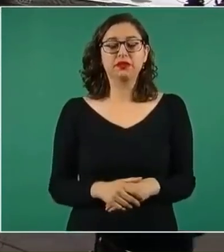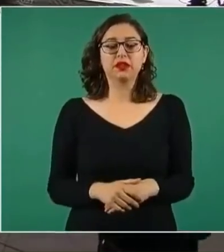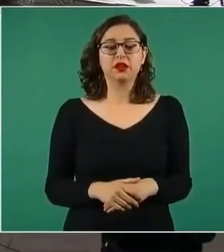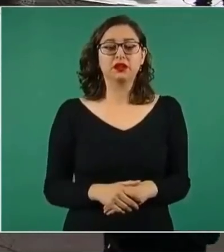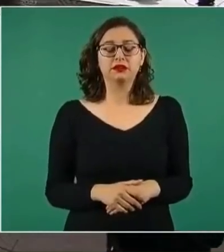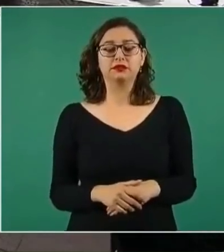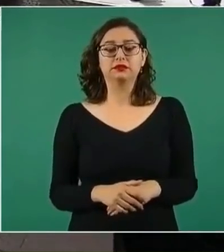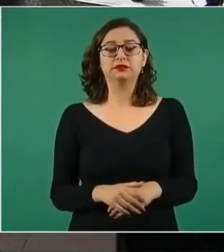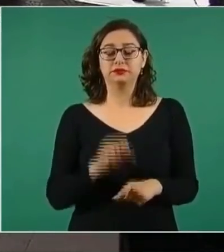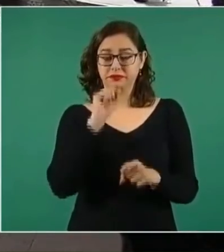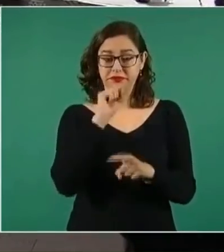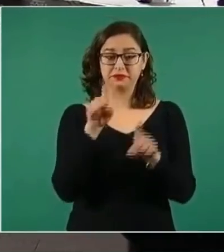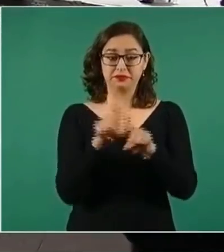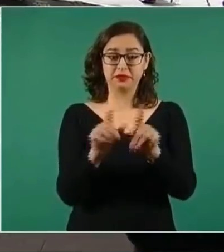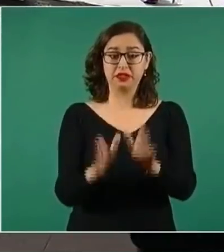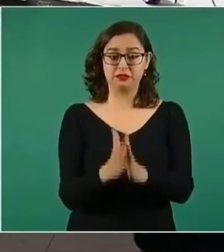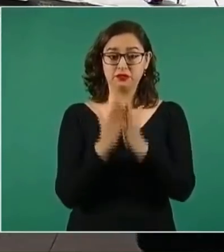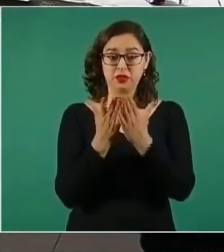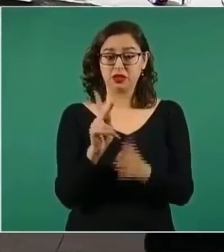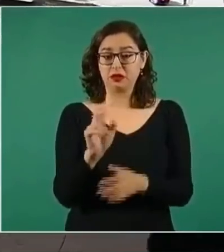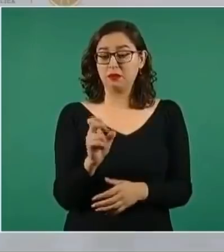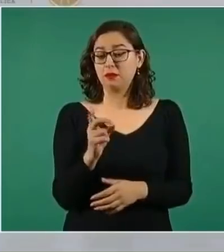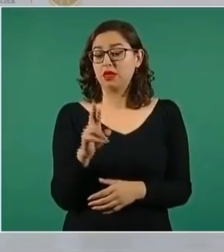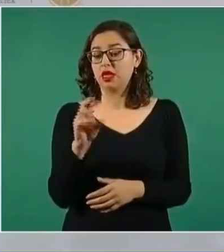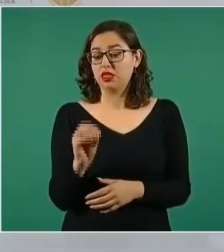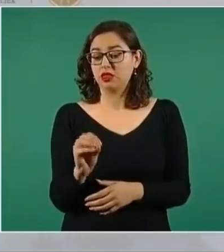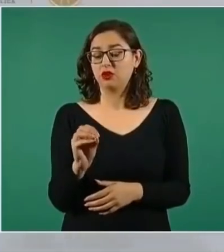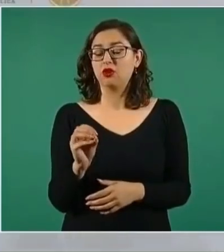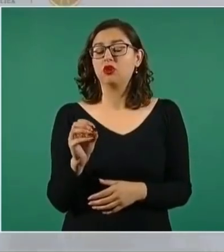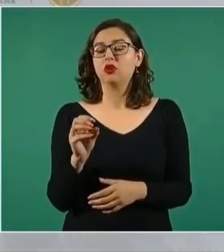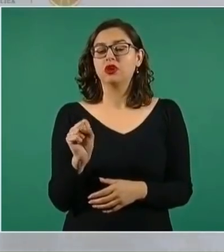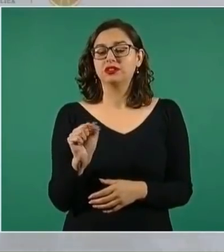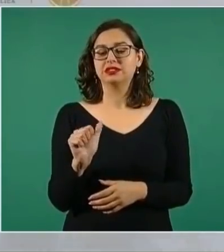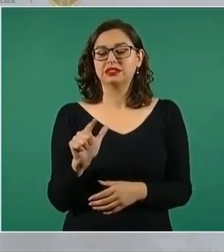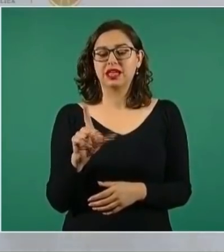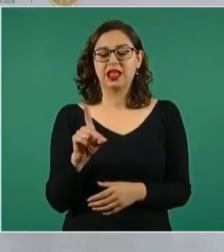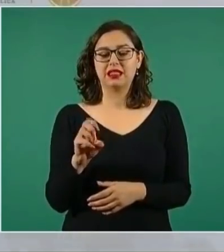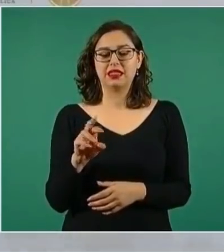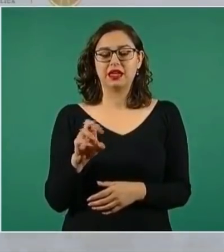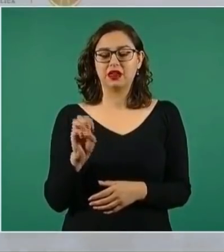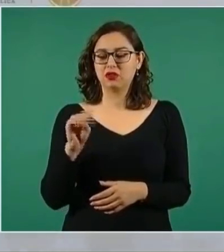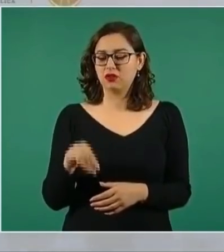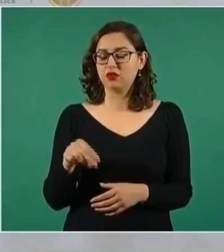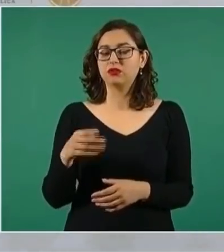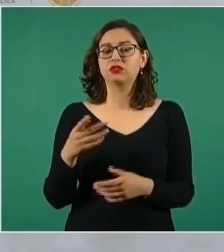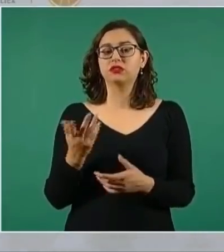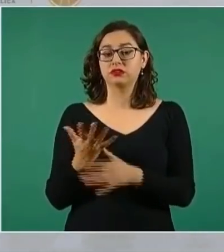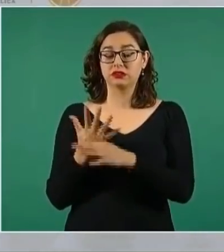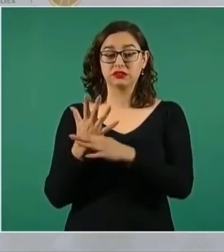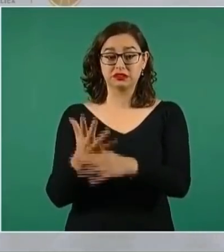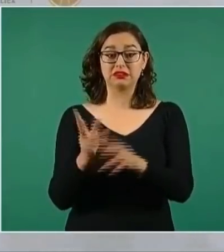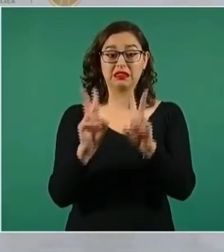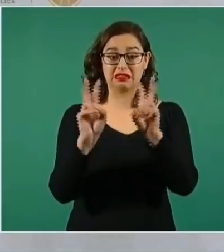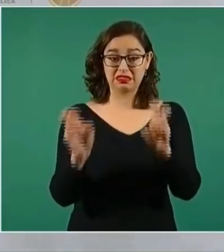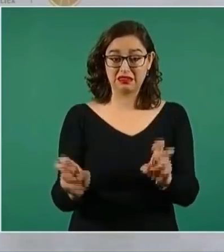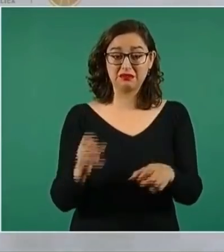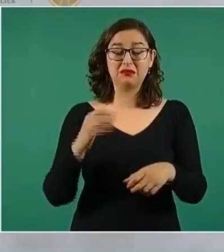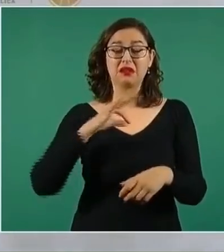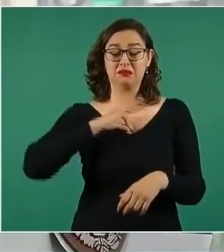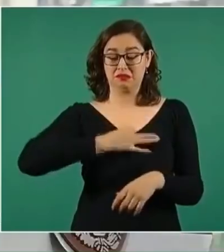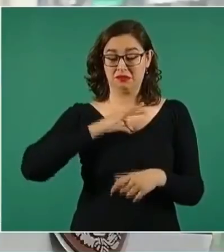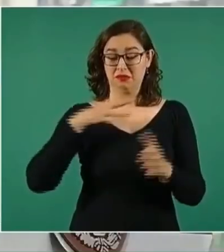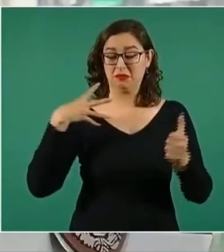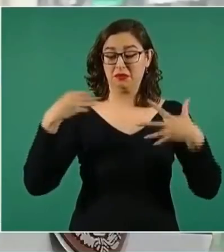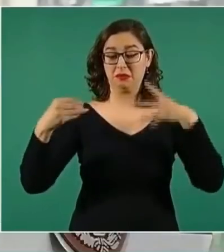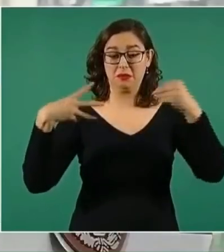que ya citamos, vienen 3 referencias sobre los efectos de la viruela en